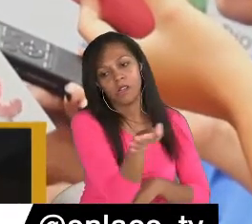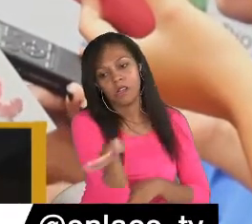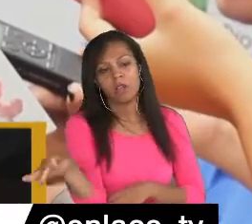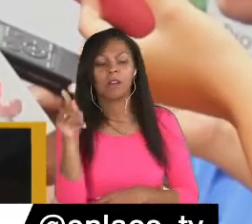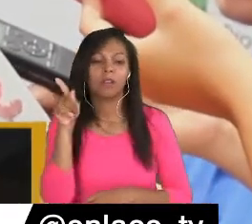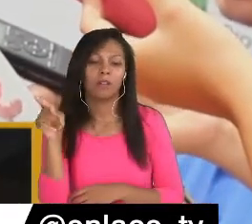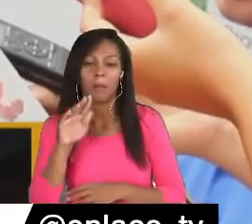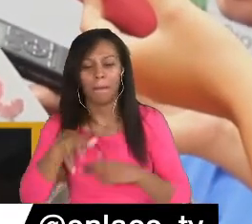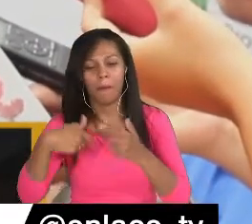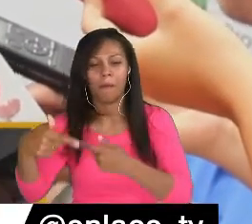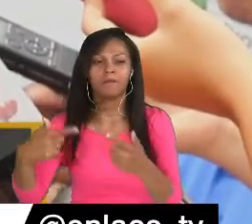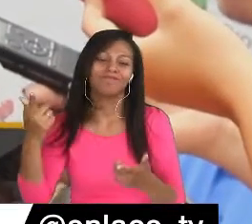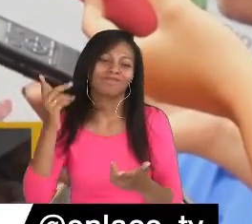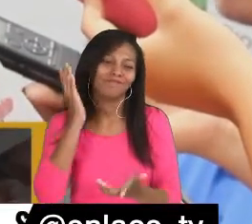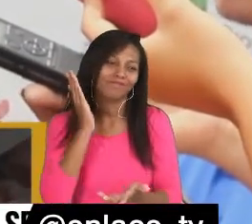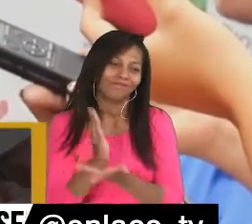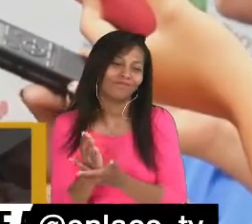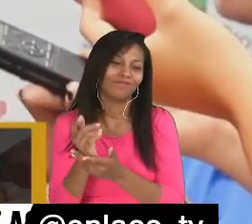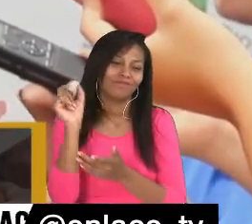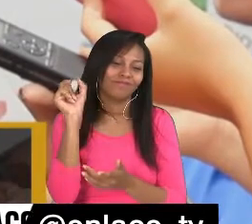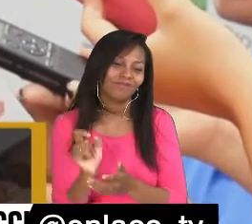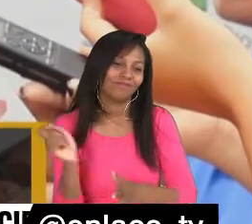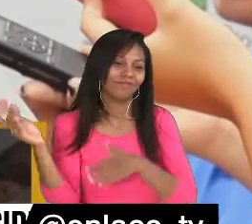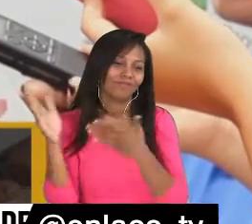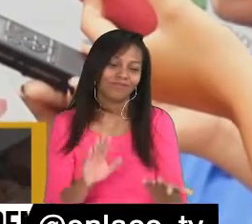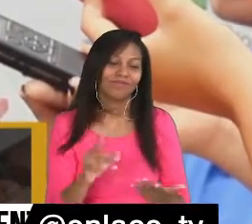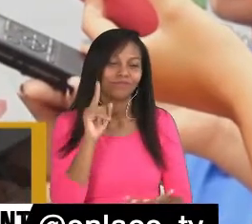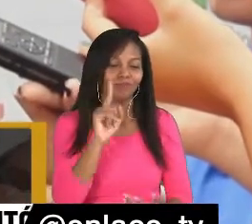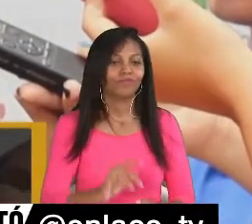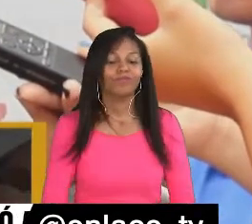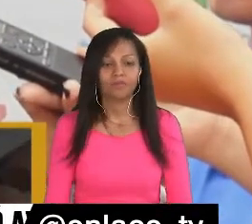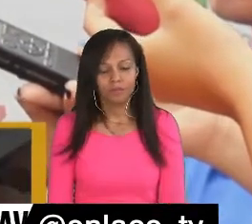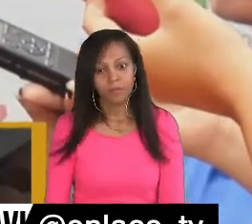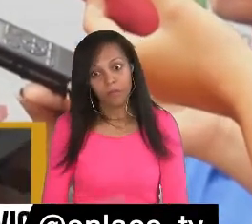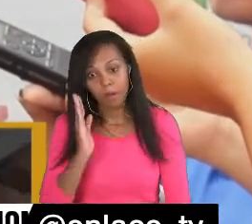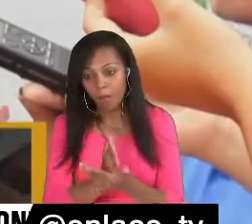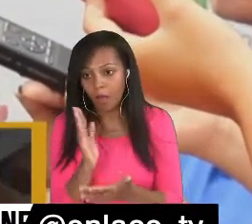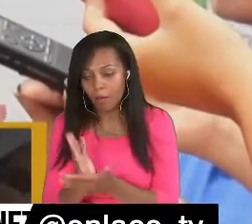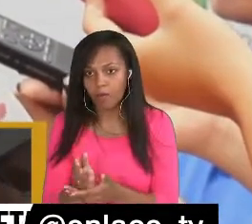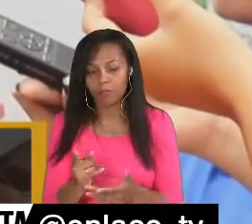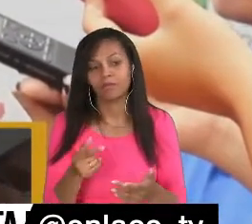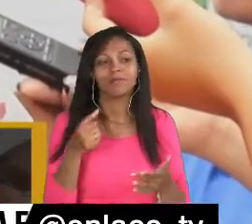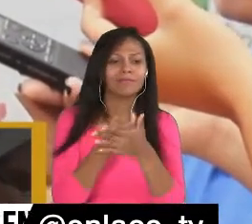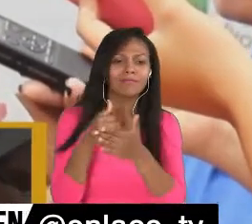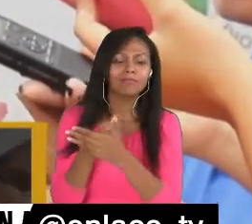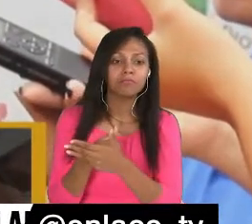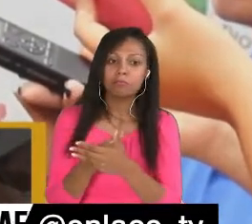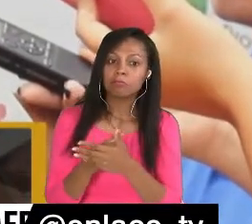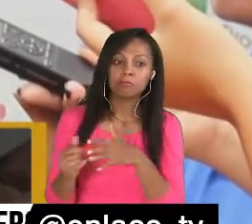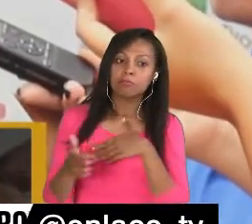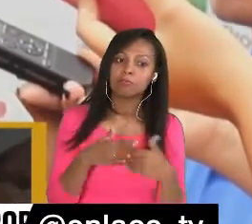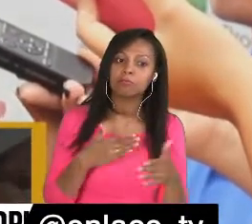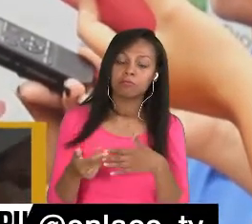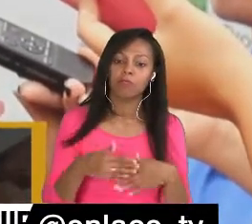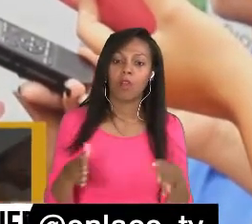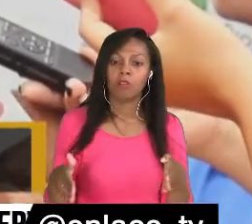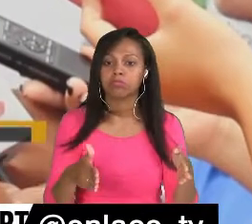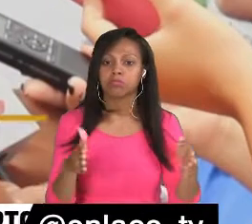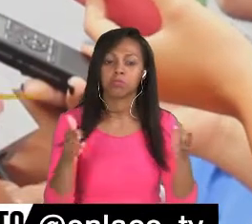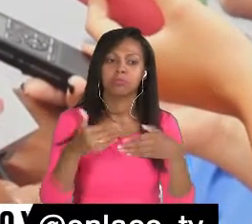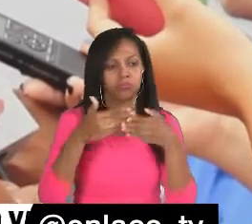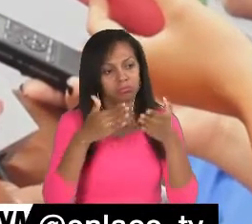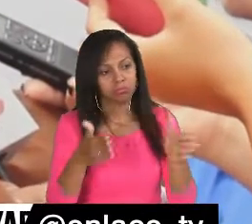persona. Pero en ese momento las vías, pues a pesar de esos accidentes, la vía se encuentran totalmente